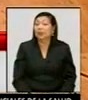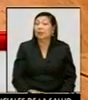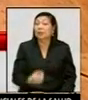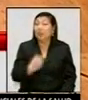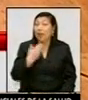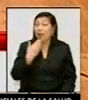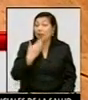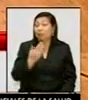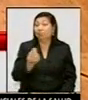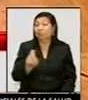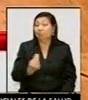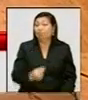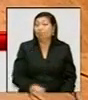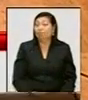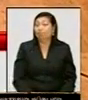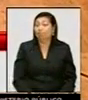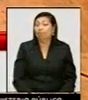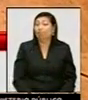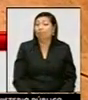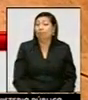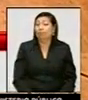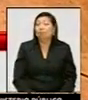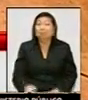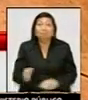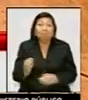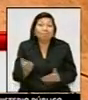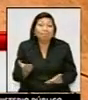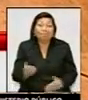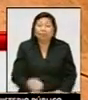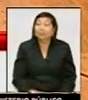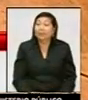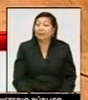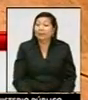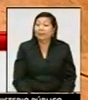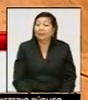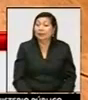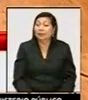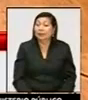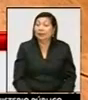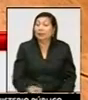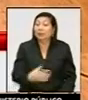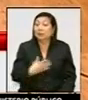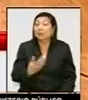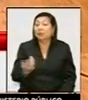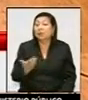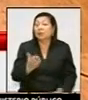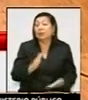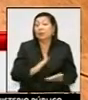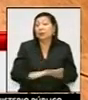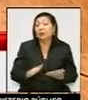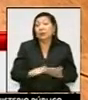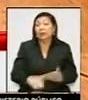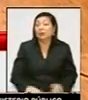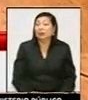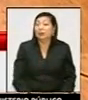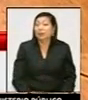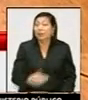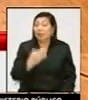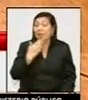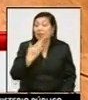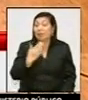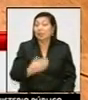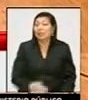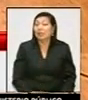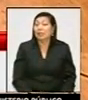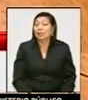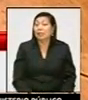agradezco por ese disposición y por ese gesto de haber asistido. Muchas gracias.